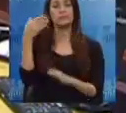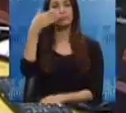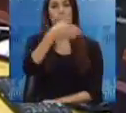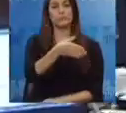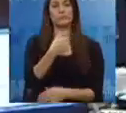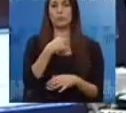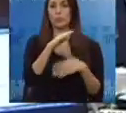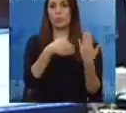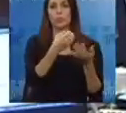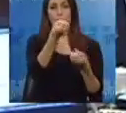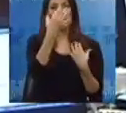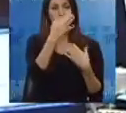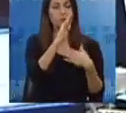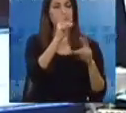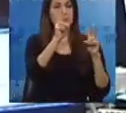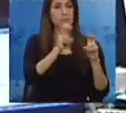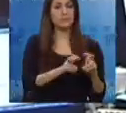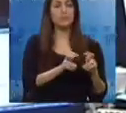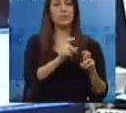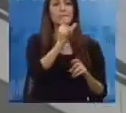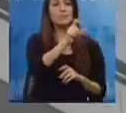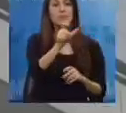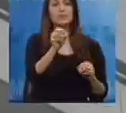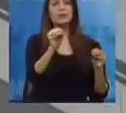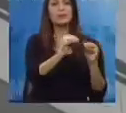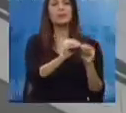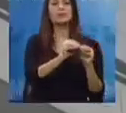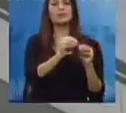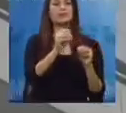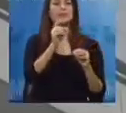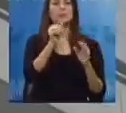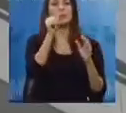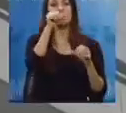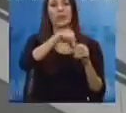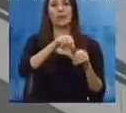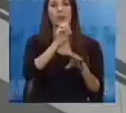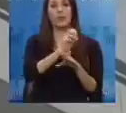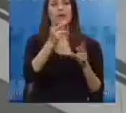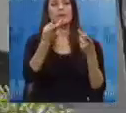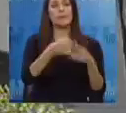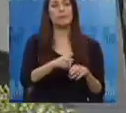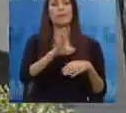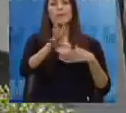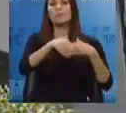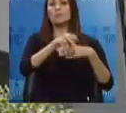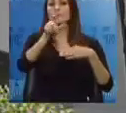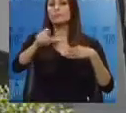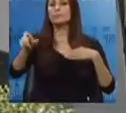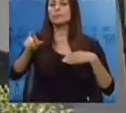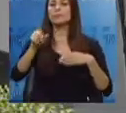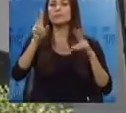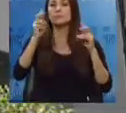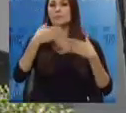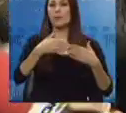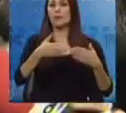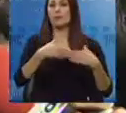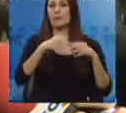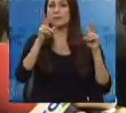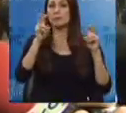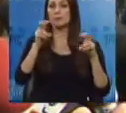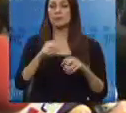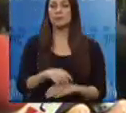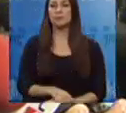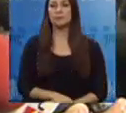prepara información relacionada no solo con los implicados en el caso Petroecuador, sino además de quienes aparecieron en los denominados Papeles de Panamá. Todos